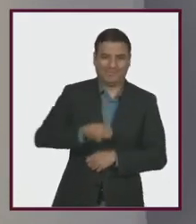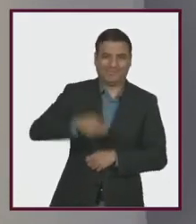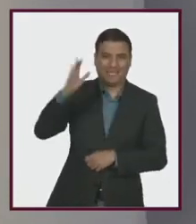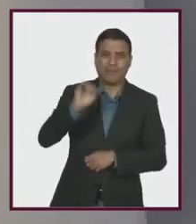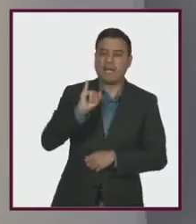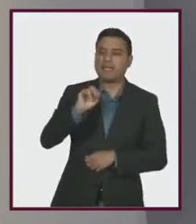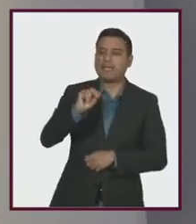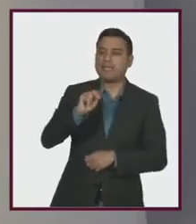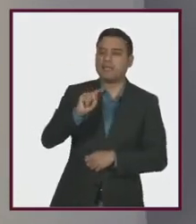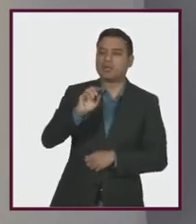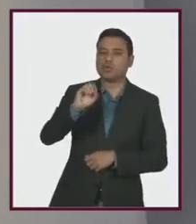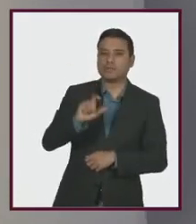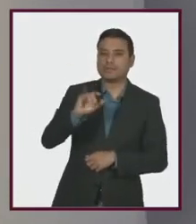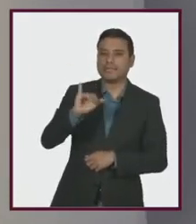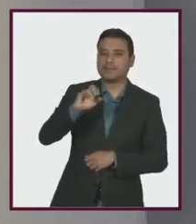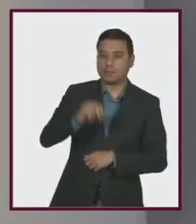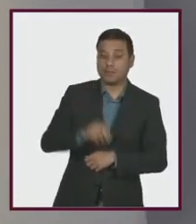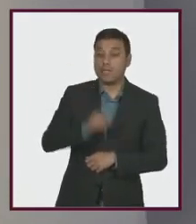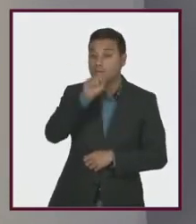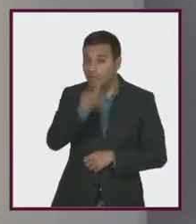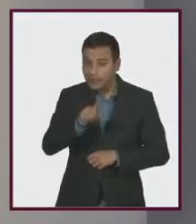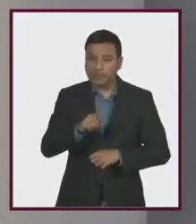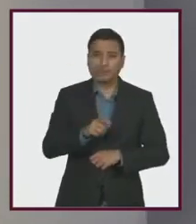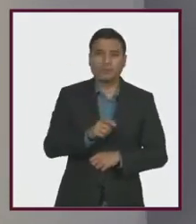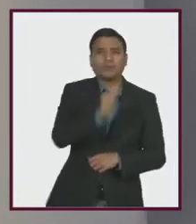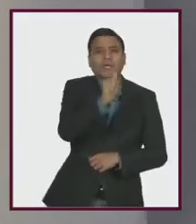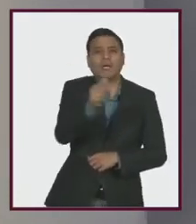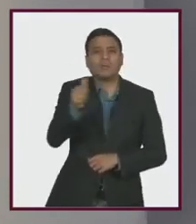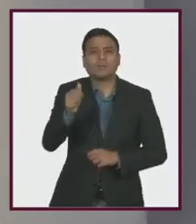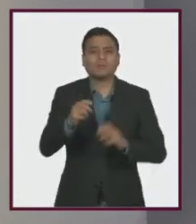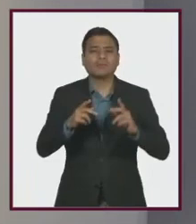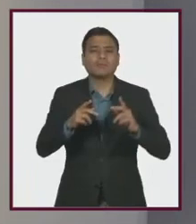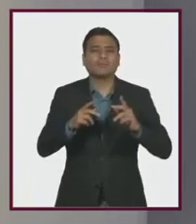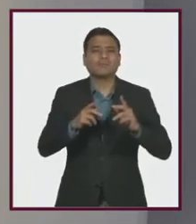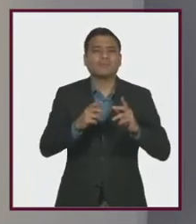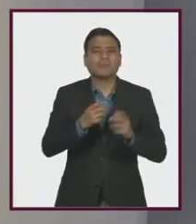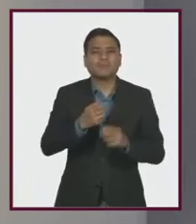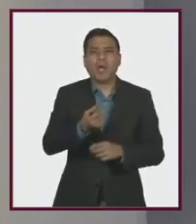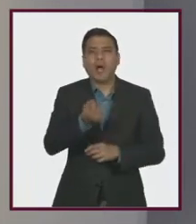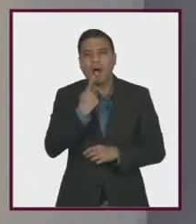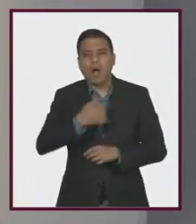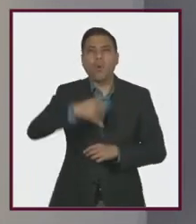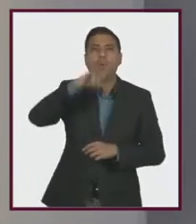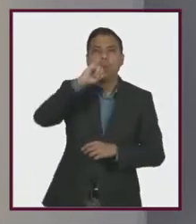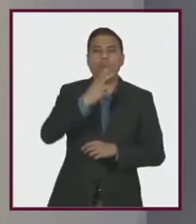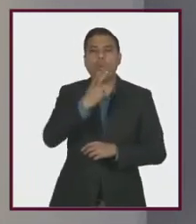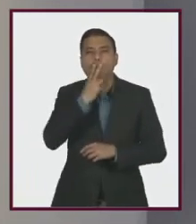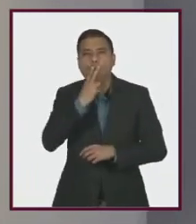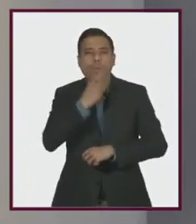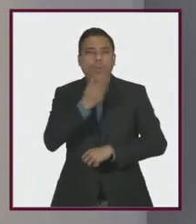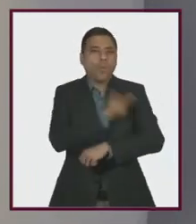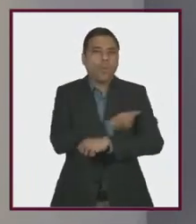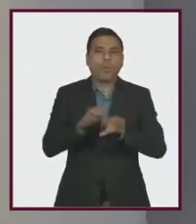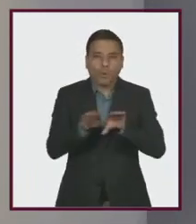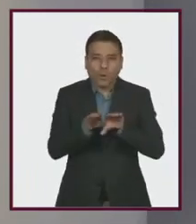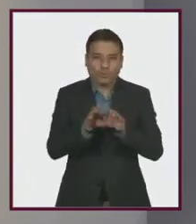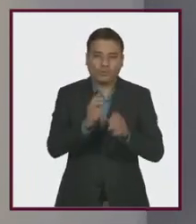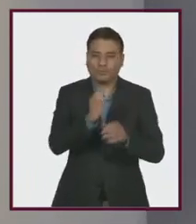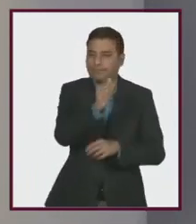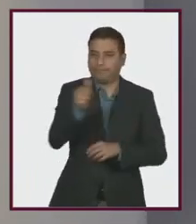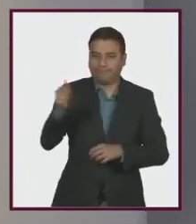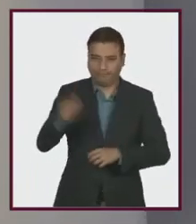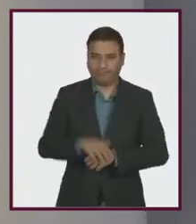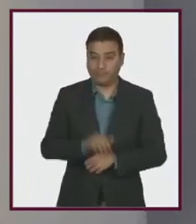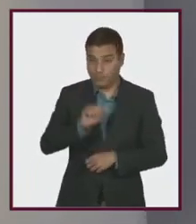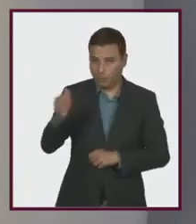va a depender de cómo consumo, de la presentación de la sustancia. La siguiente, por favor. El episodio